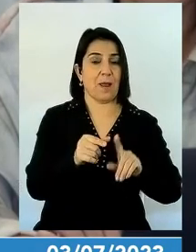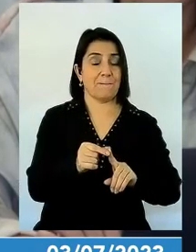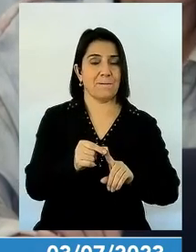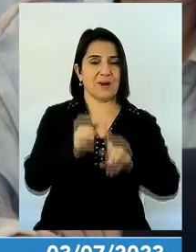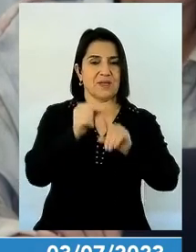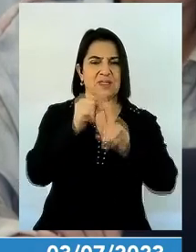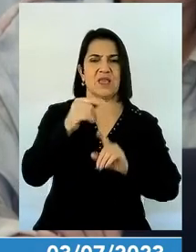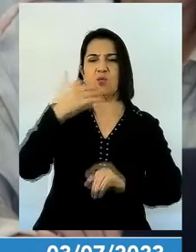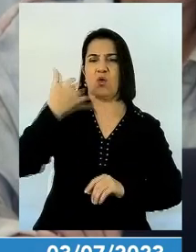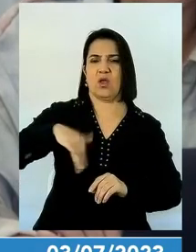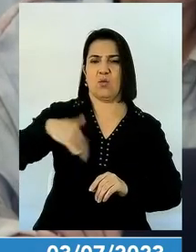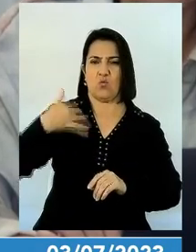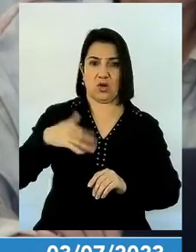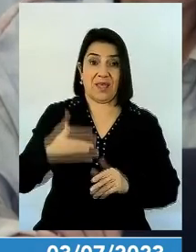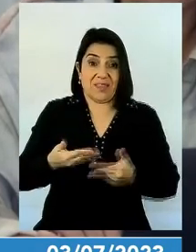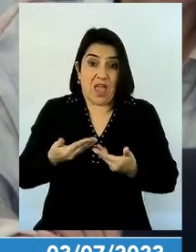futuras,